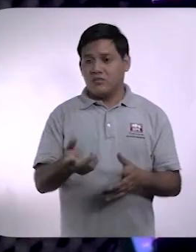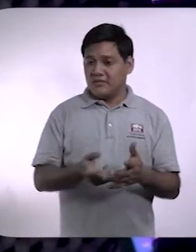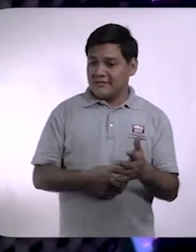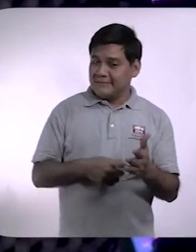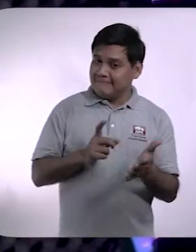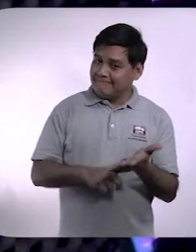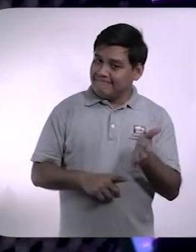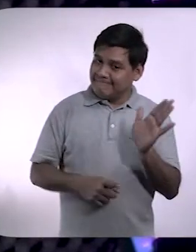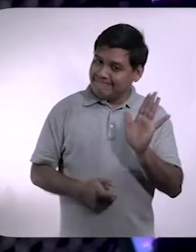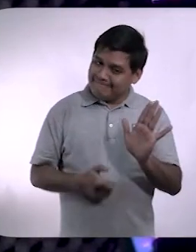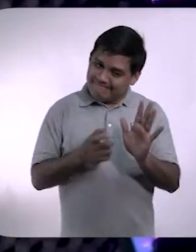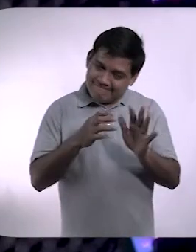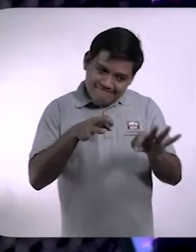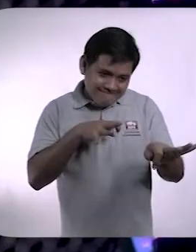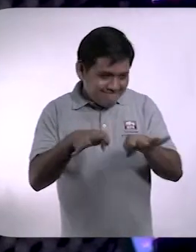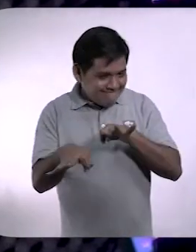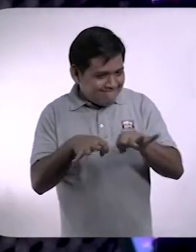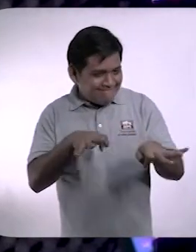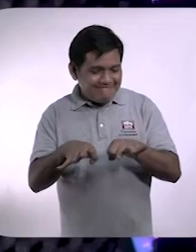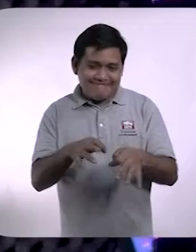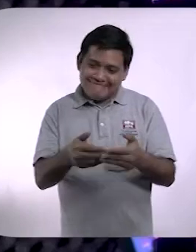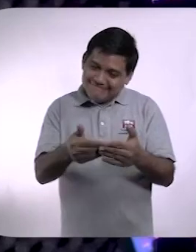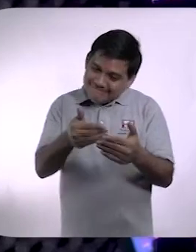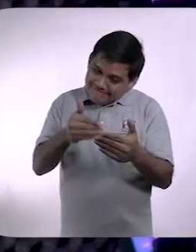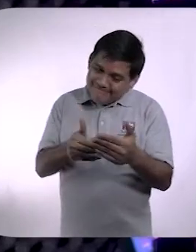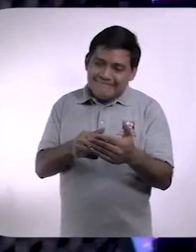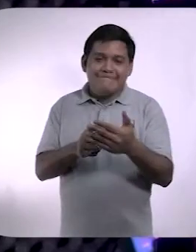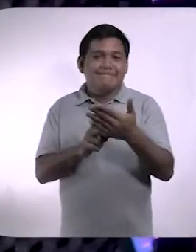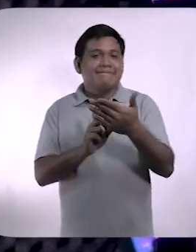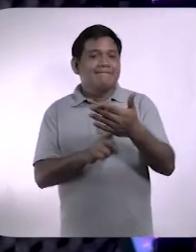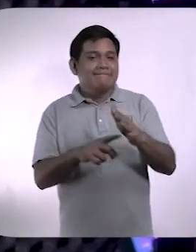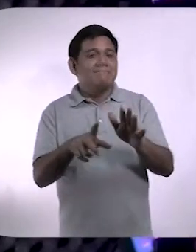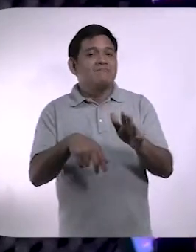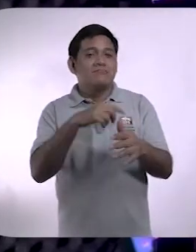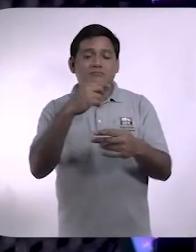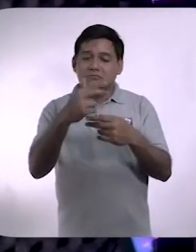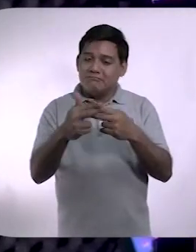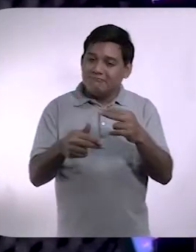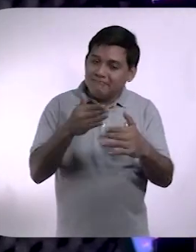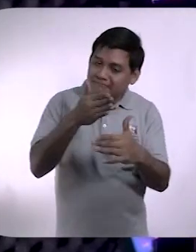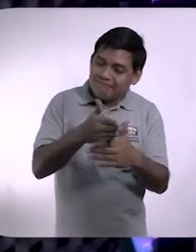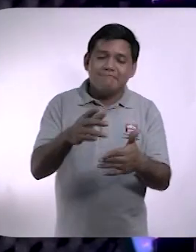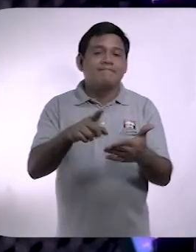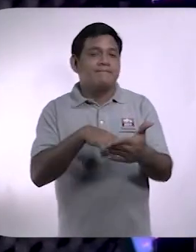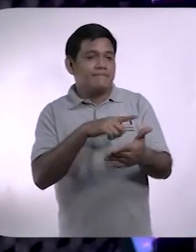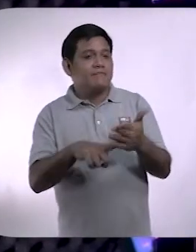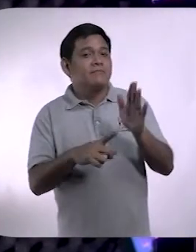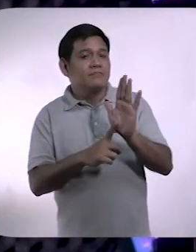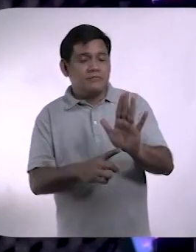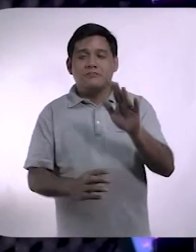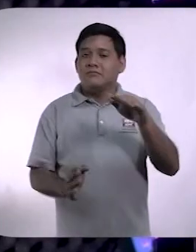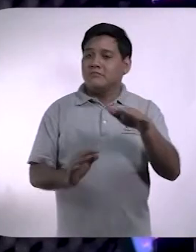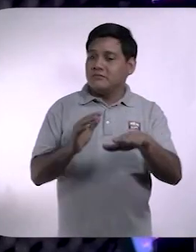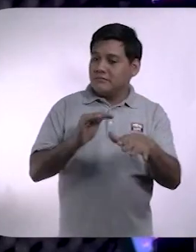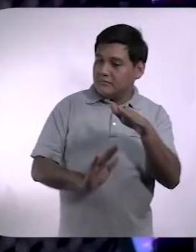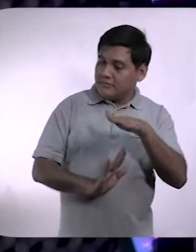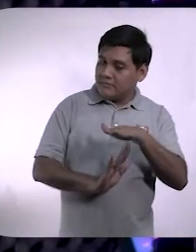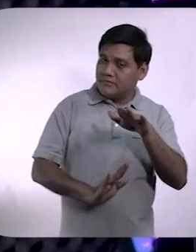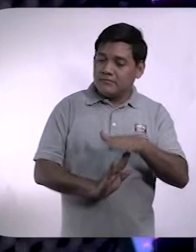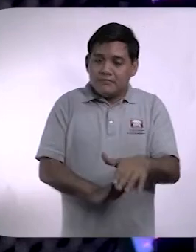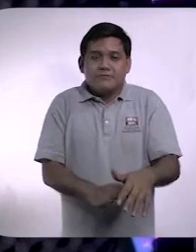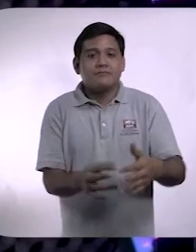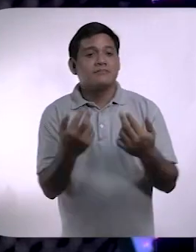humano, todo el trabajo que se hace detrás de una boleta, para que una boleta llegue hasta la mesa directiva de